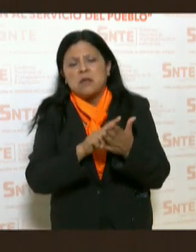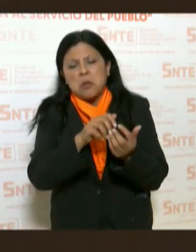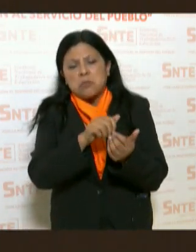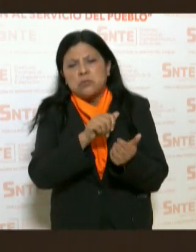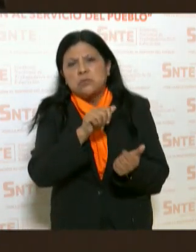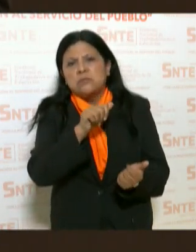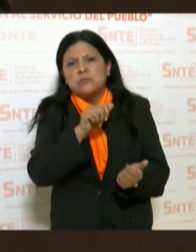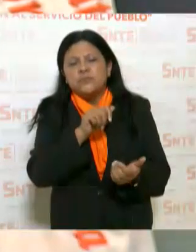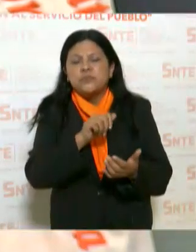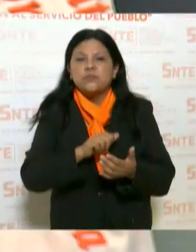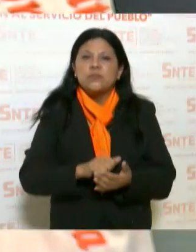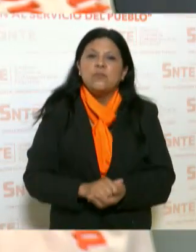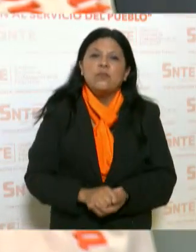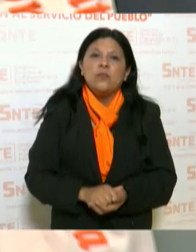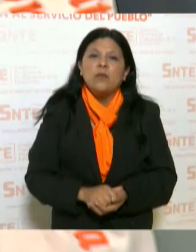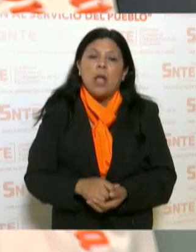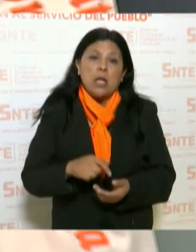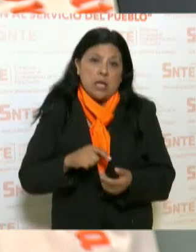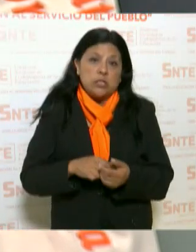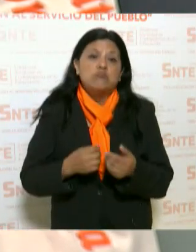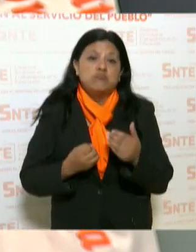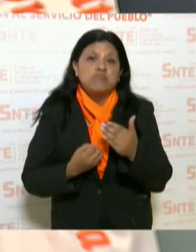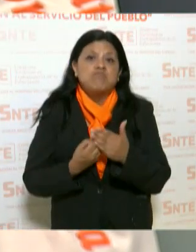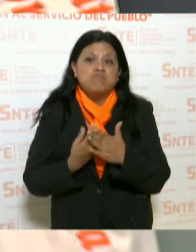de vanguardia,